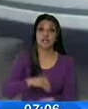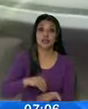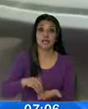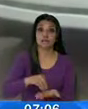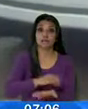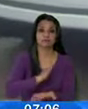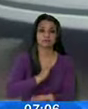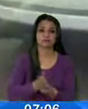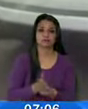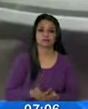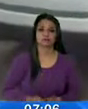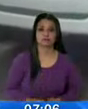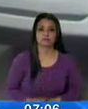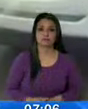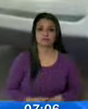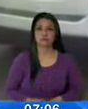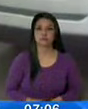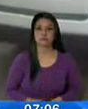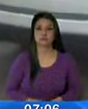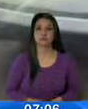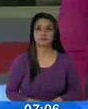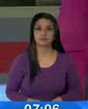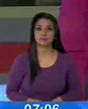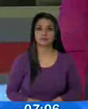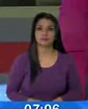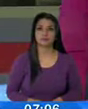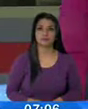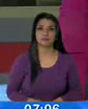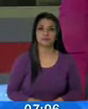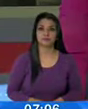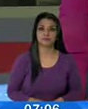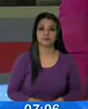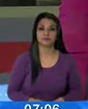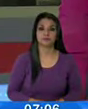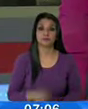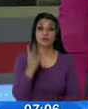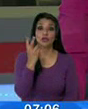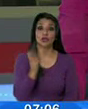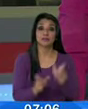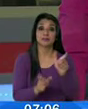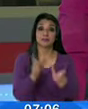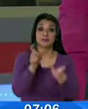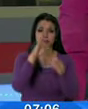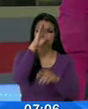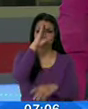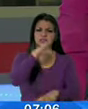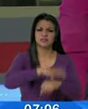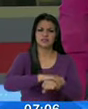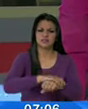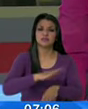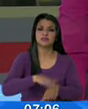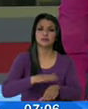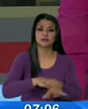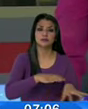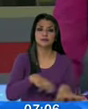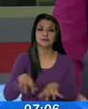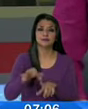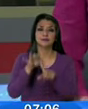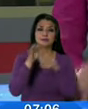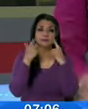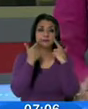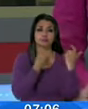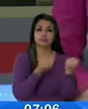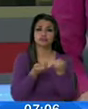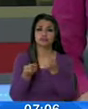En Quito informó Iván Casamén. Una docena de detenidos dejó un operativo realizado por la policía en el sur de Quito.